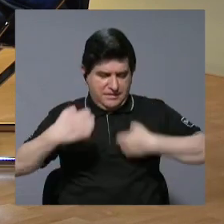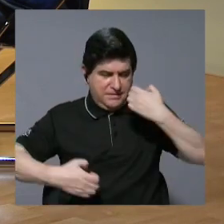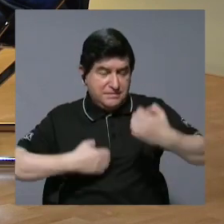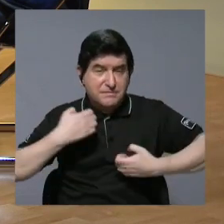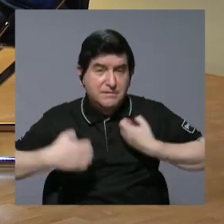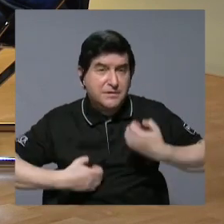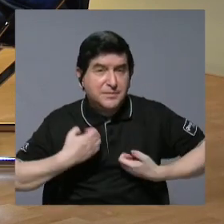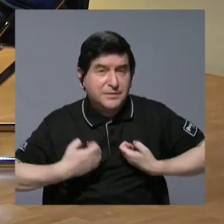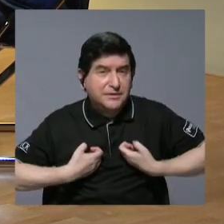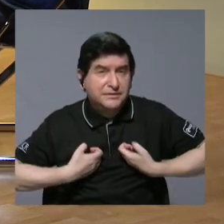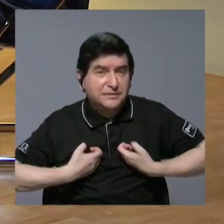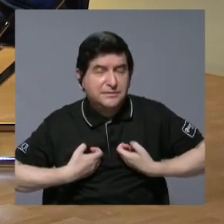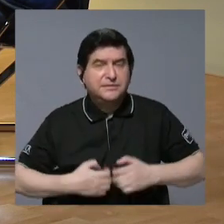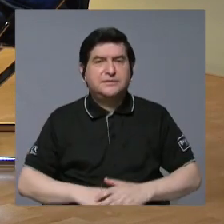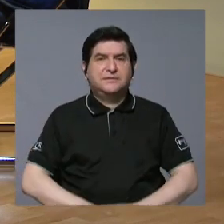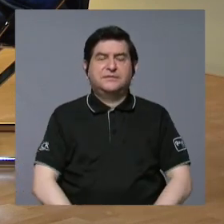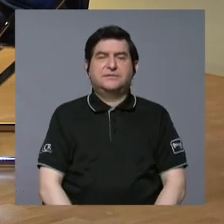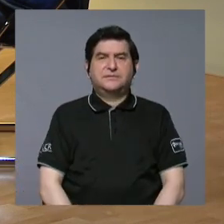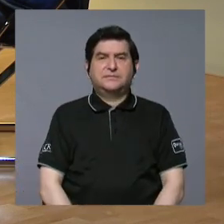es,